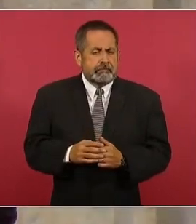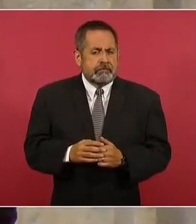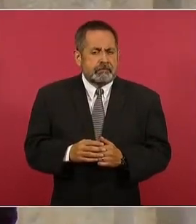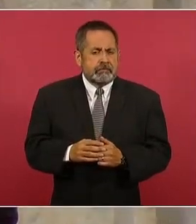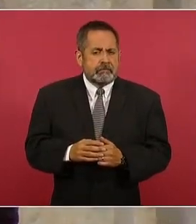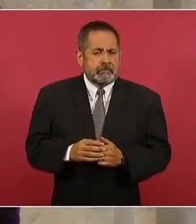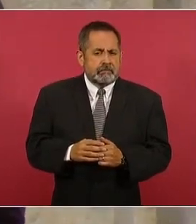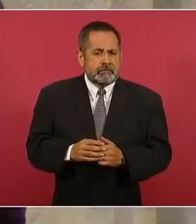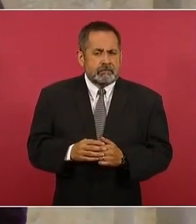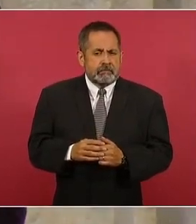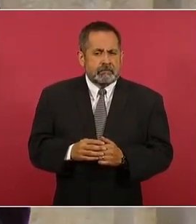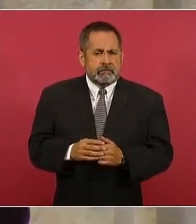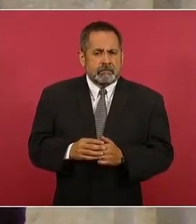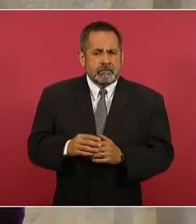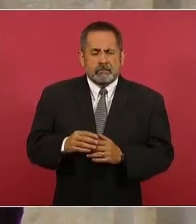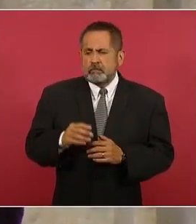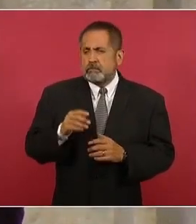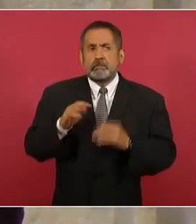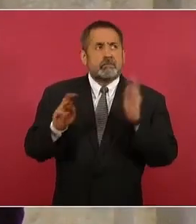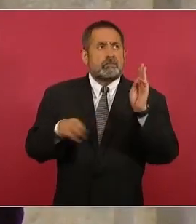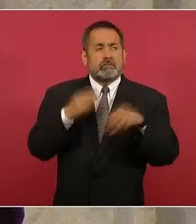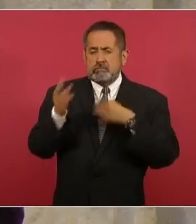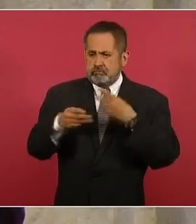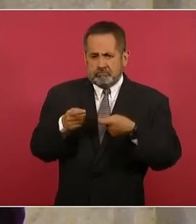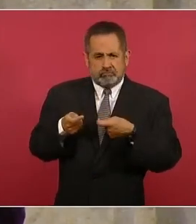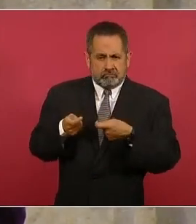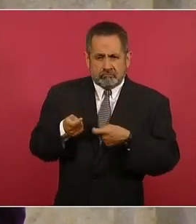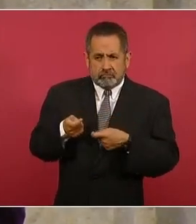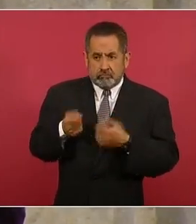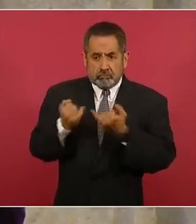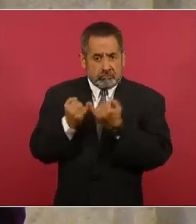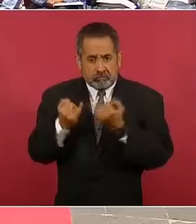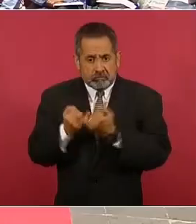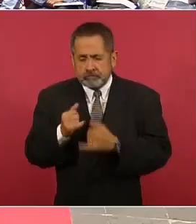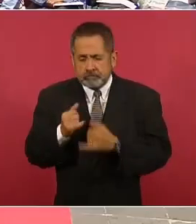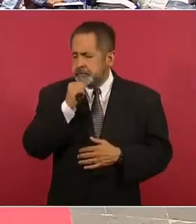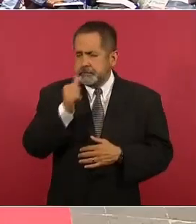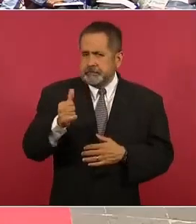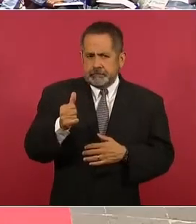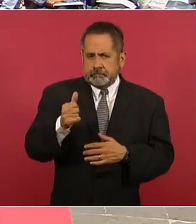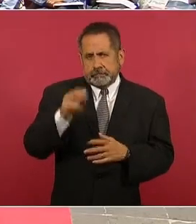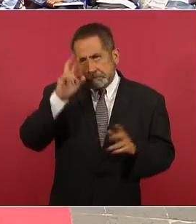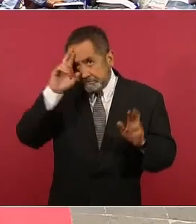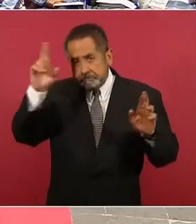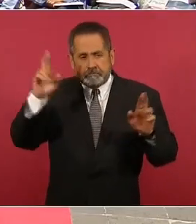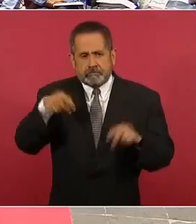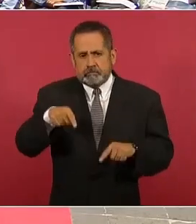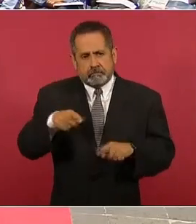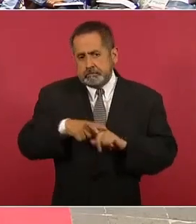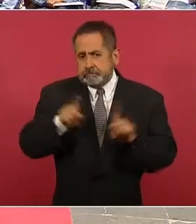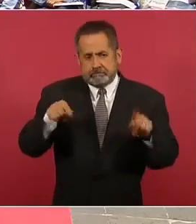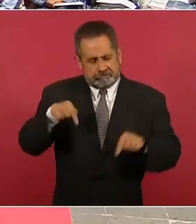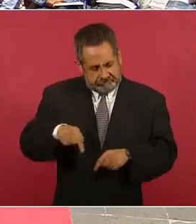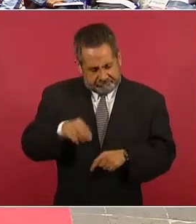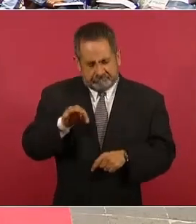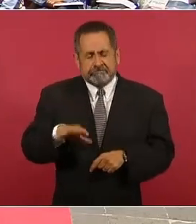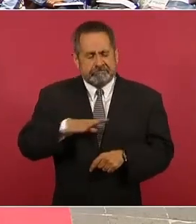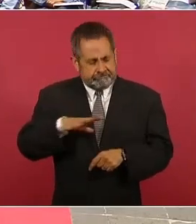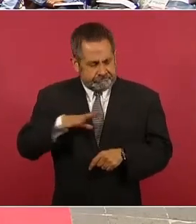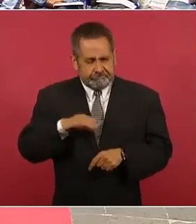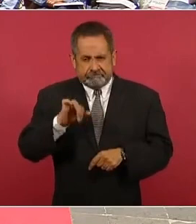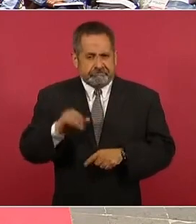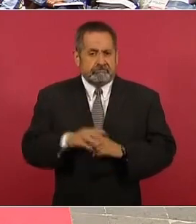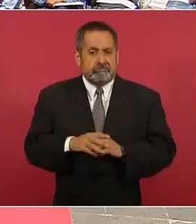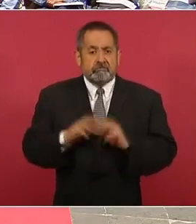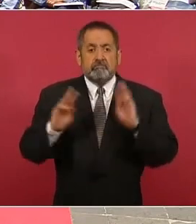no se da en todo el mundo, con todo respeto. En la